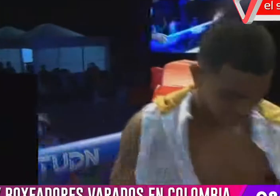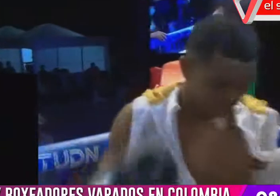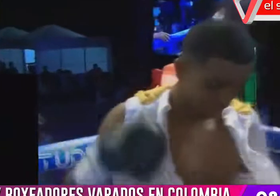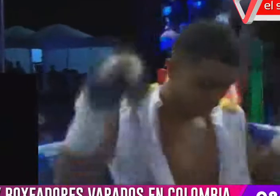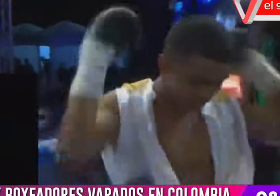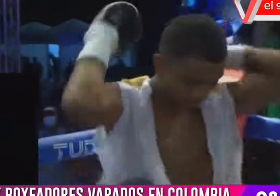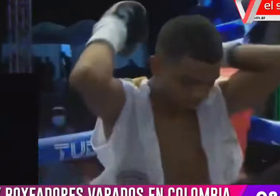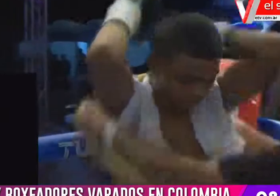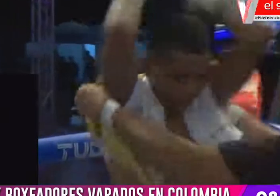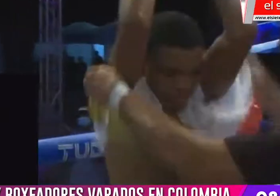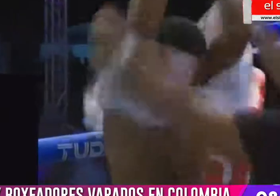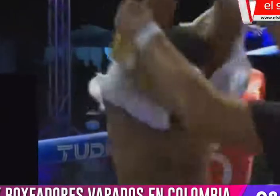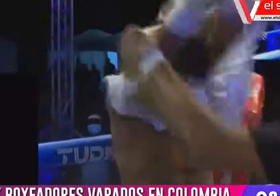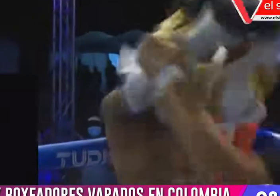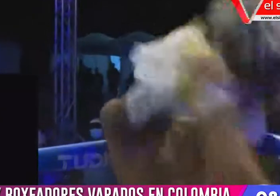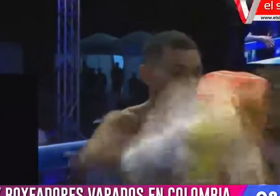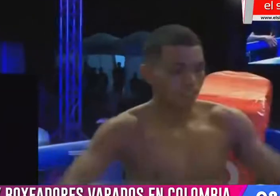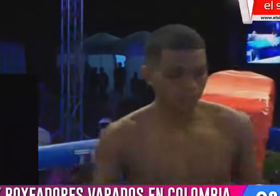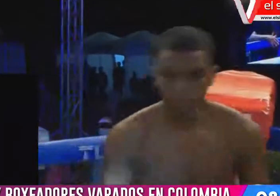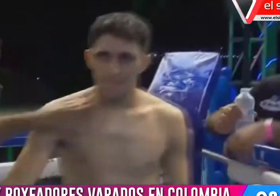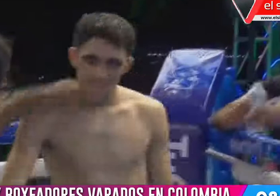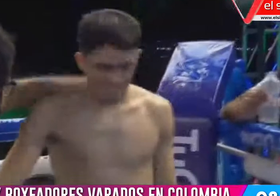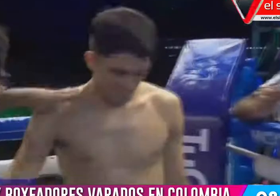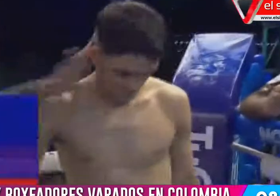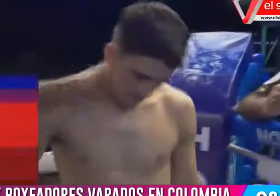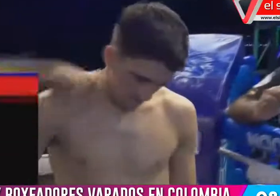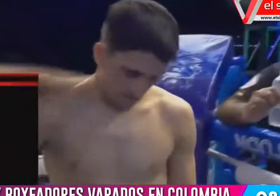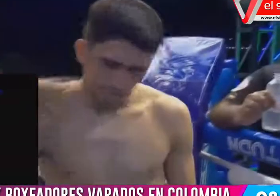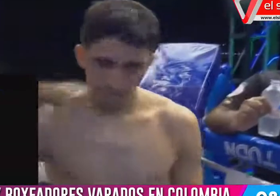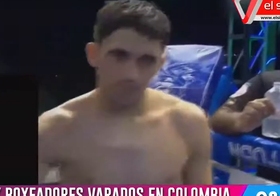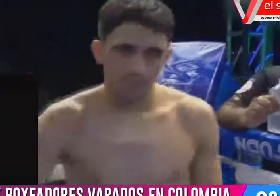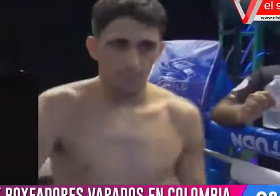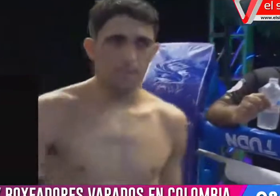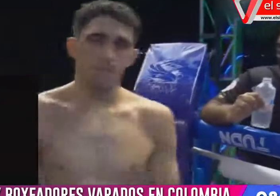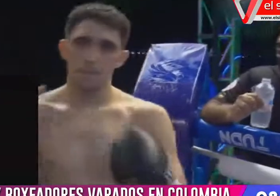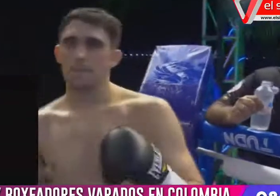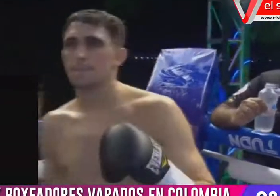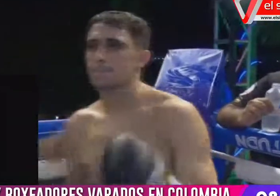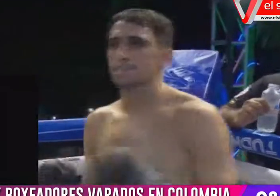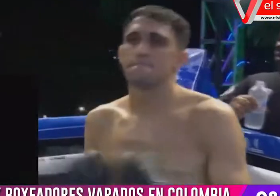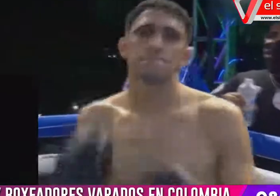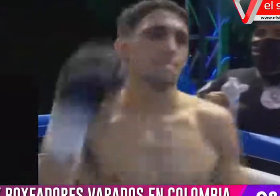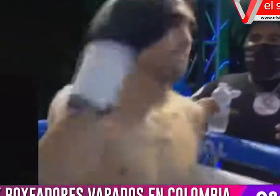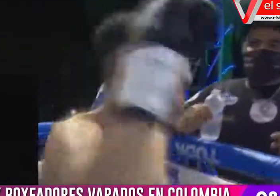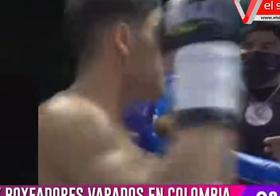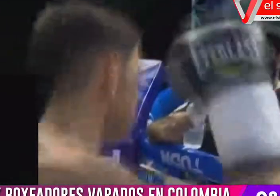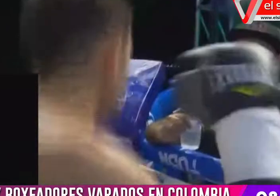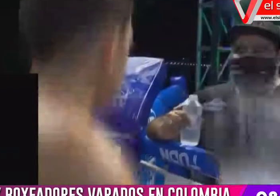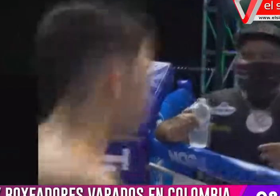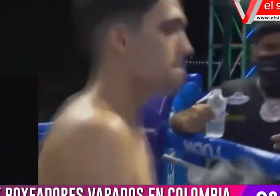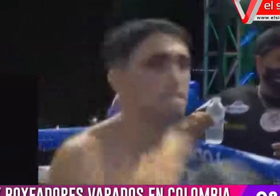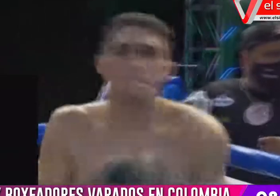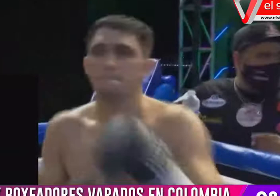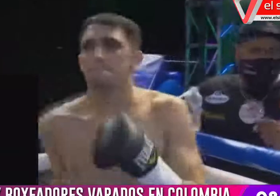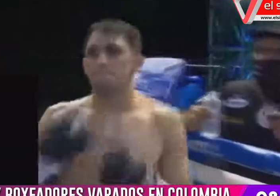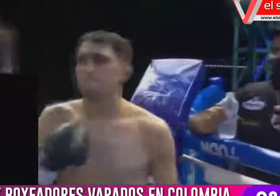volver a nuestras casas, que nos... la verdad es preocupado, amargado, no